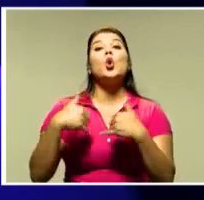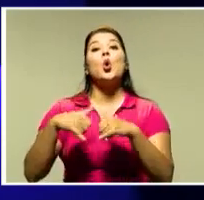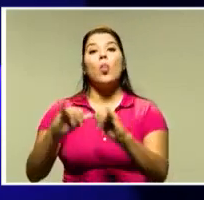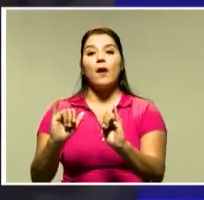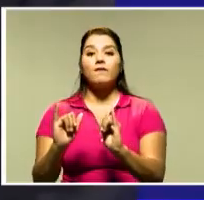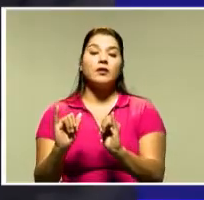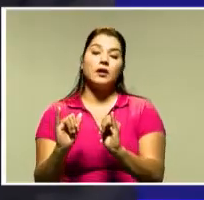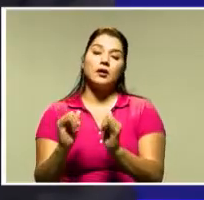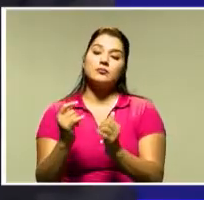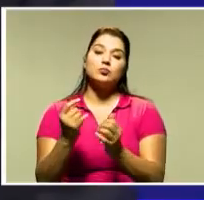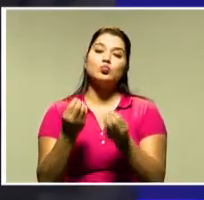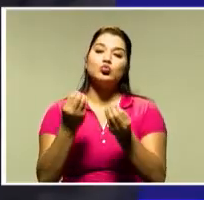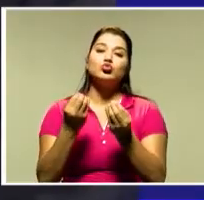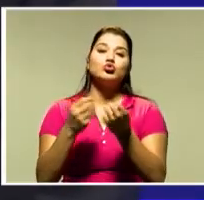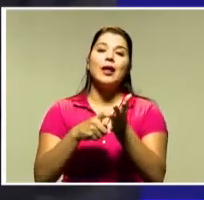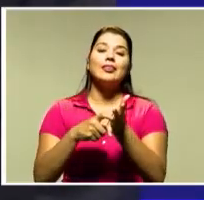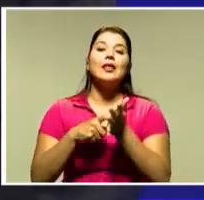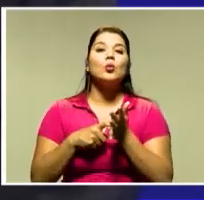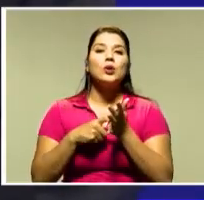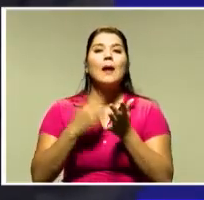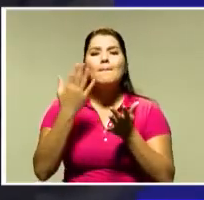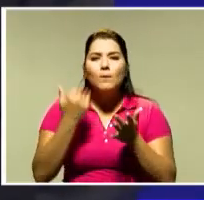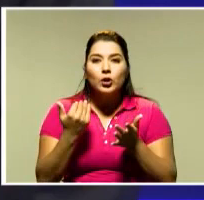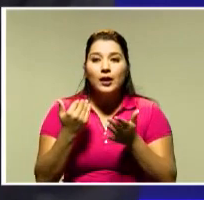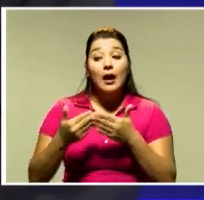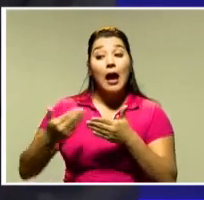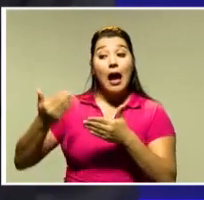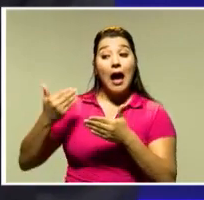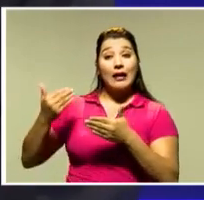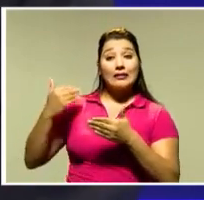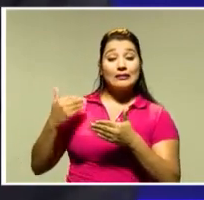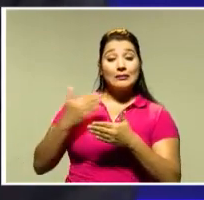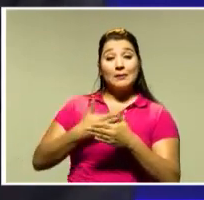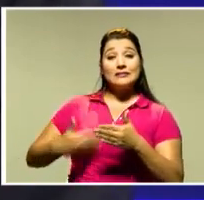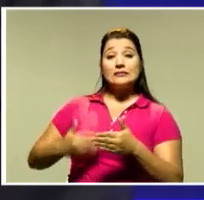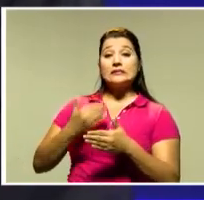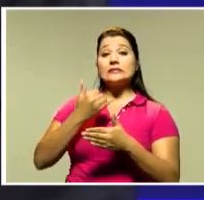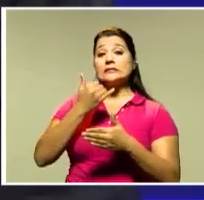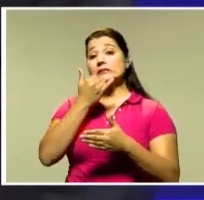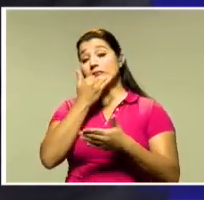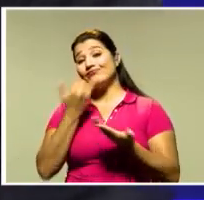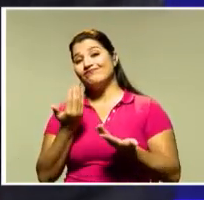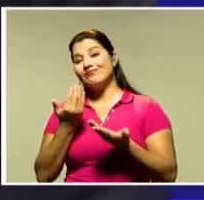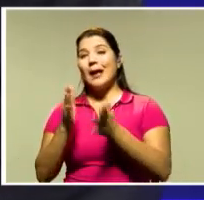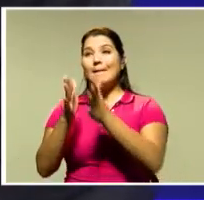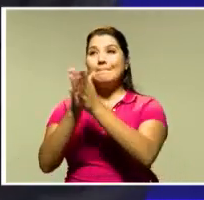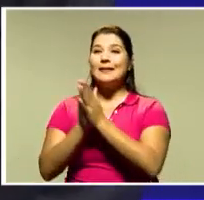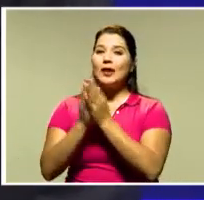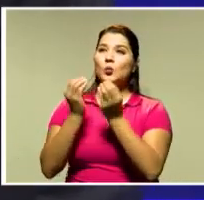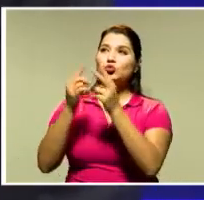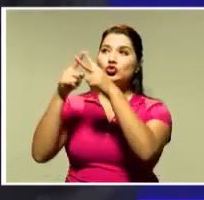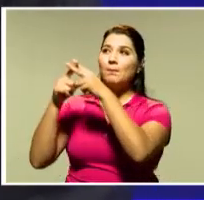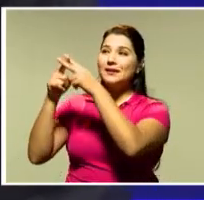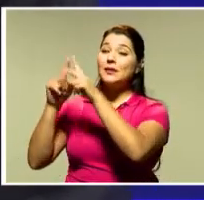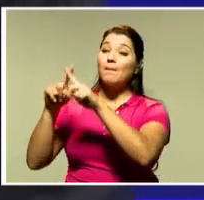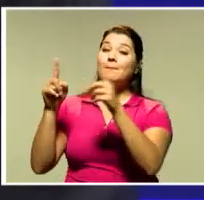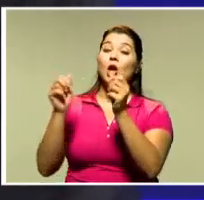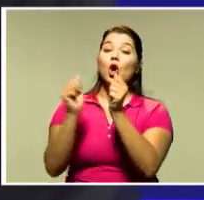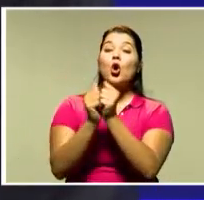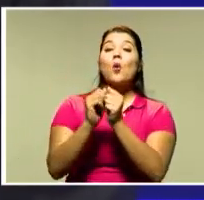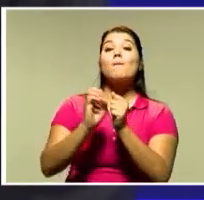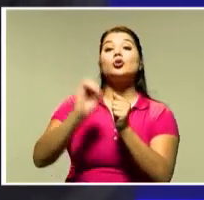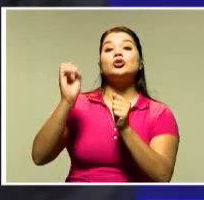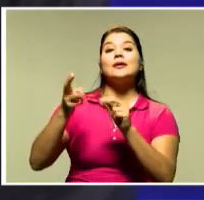el agua. Sí, seguimos con la cabeza bajo el agua. Y realmente es algo en lo que no podemos descuidarnos ni un minuto. Es una labor que